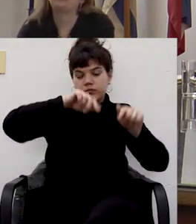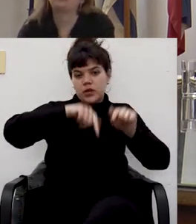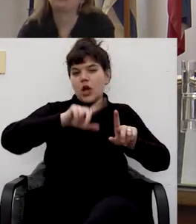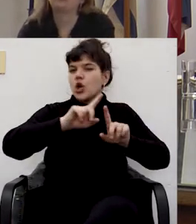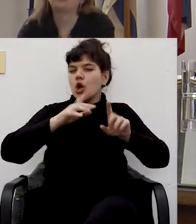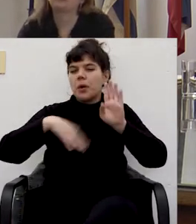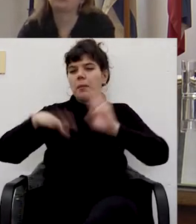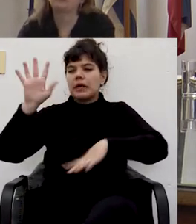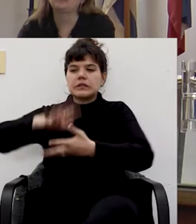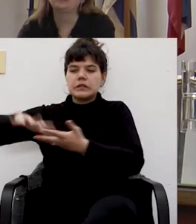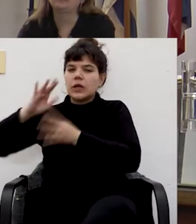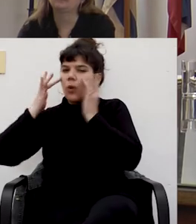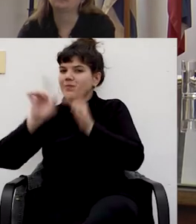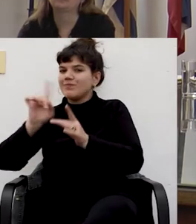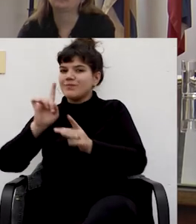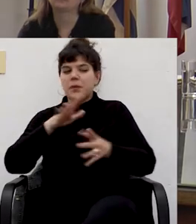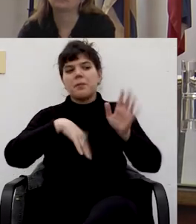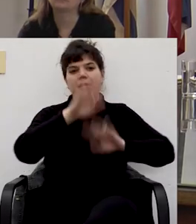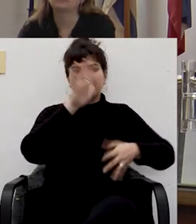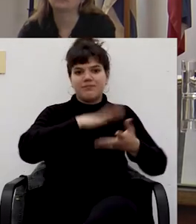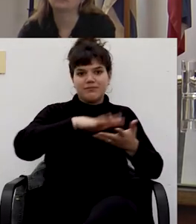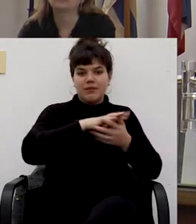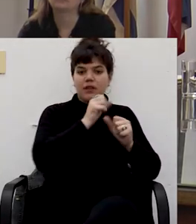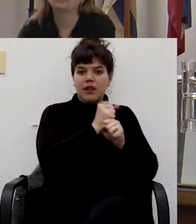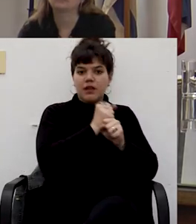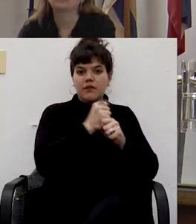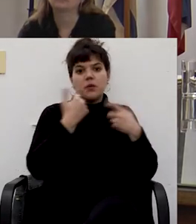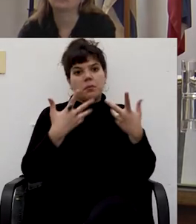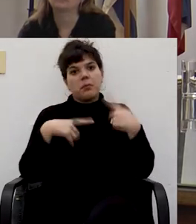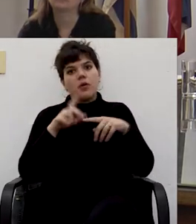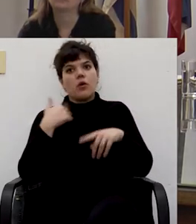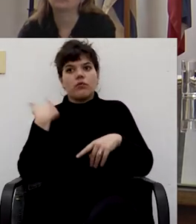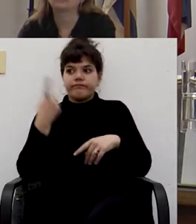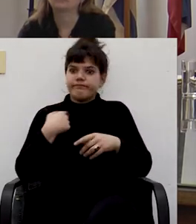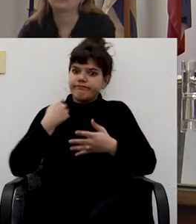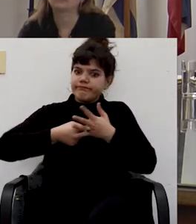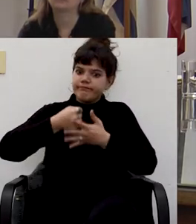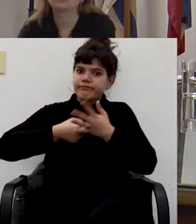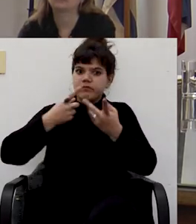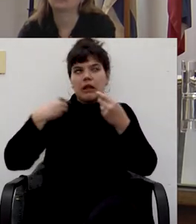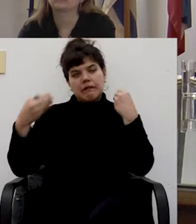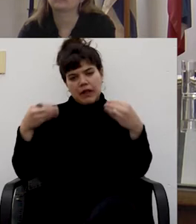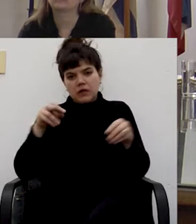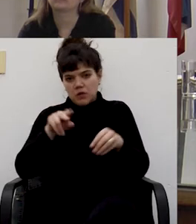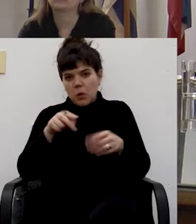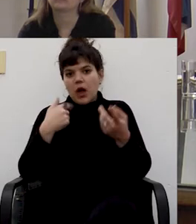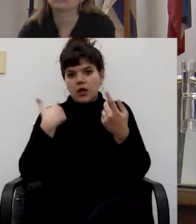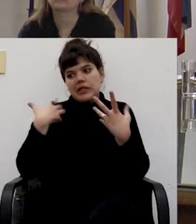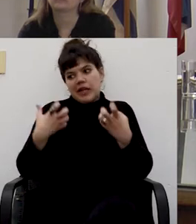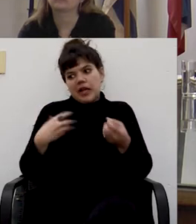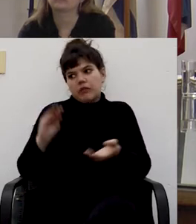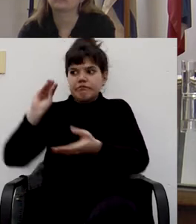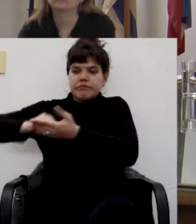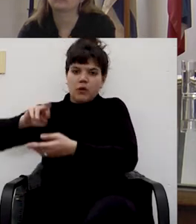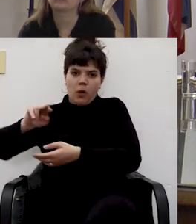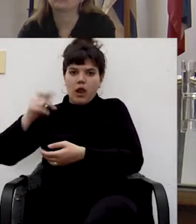el ámbito educativo que es de alguna manera es una herramienta bastante flexible que tratamos de incorporarlo de alguna